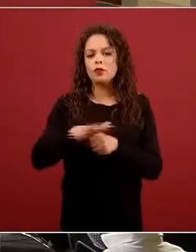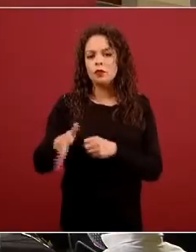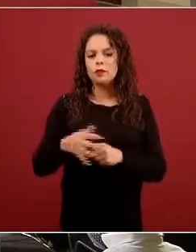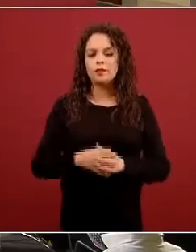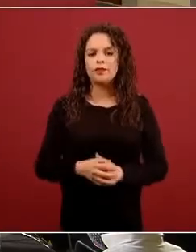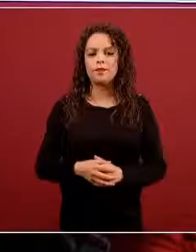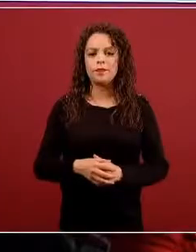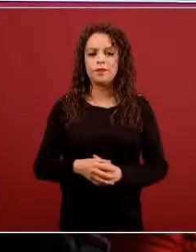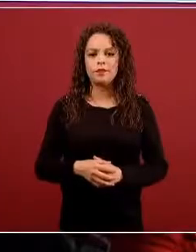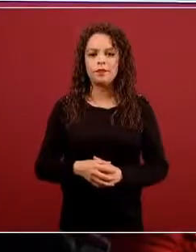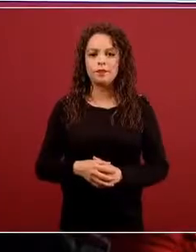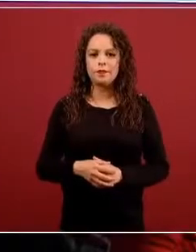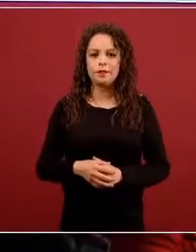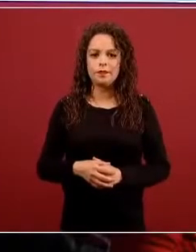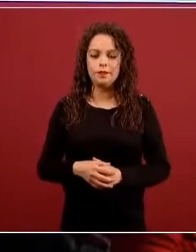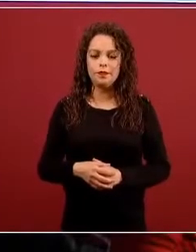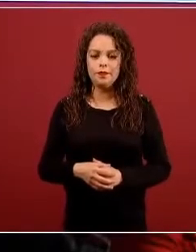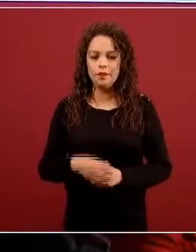empresas